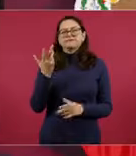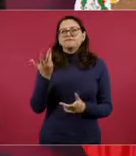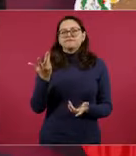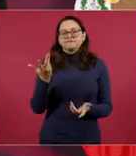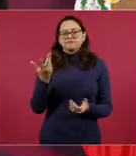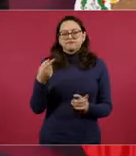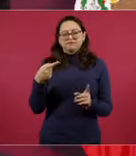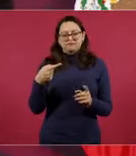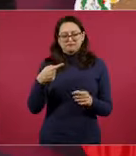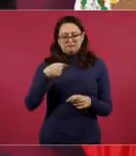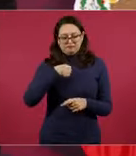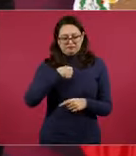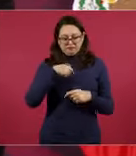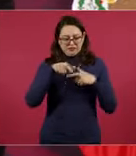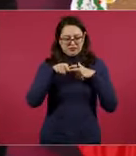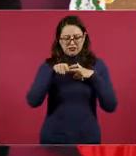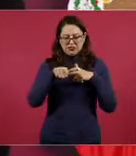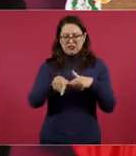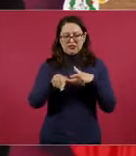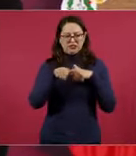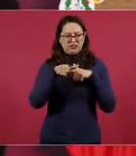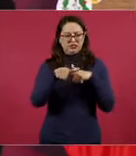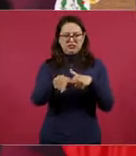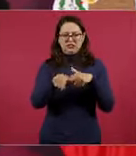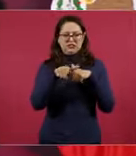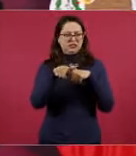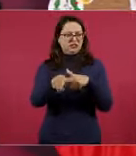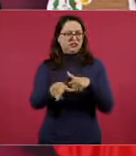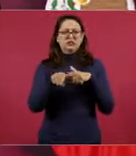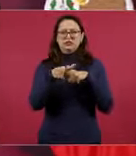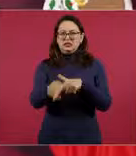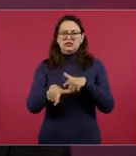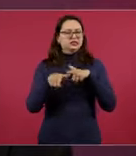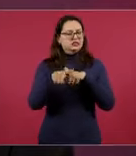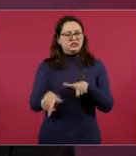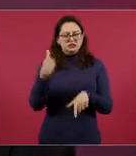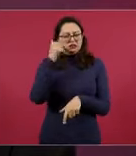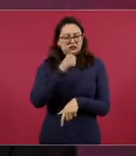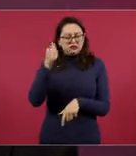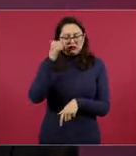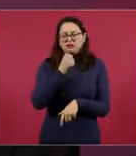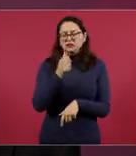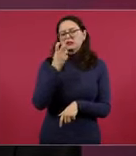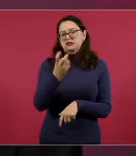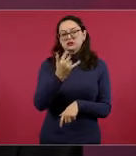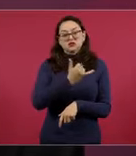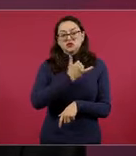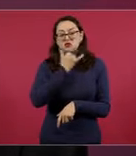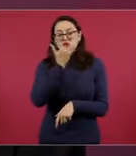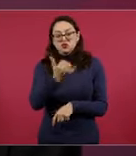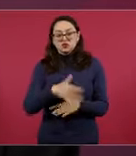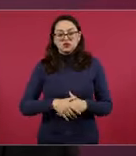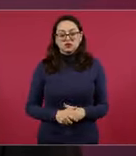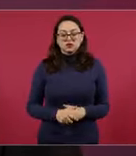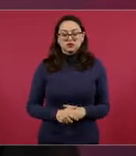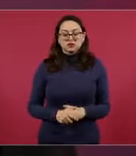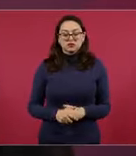uno va a seguir después de que tuvo la dicha enorme, ¿no?, de gobernar un país